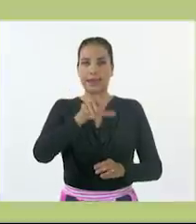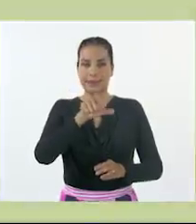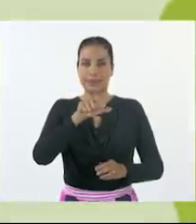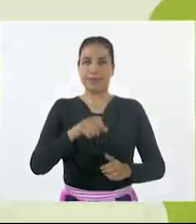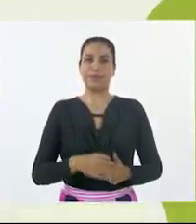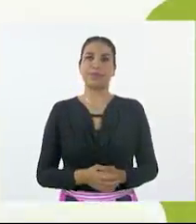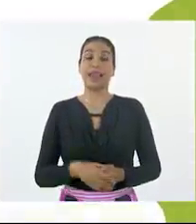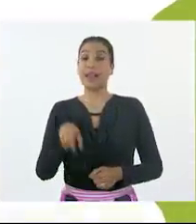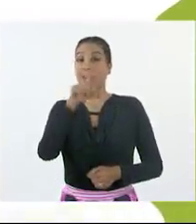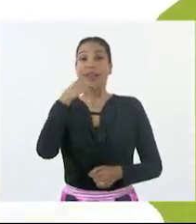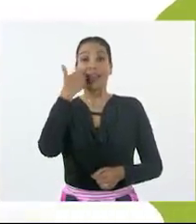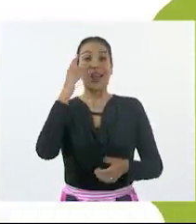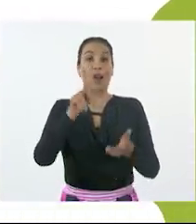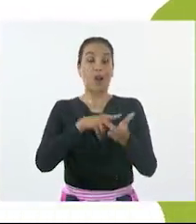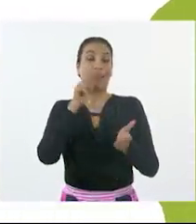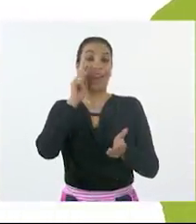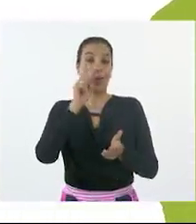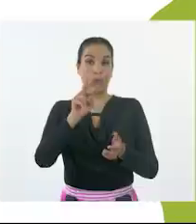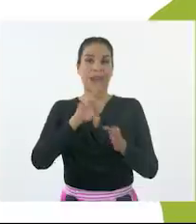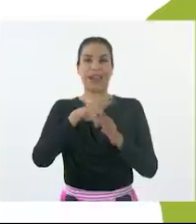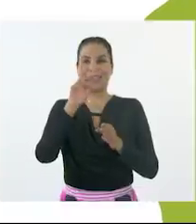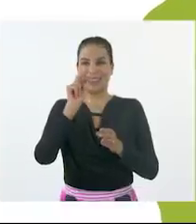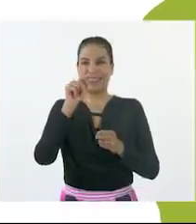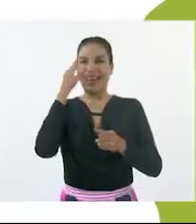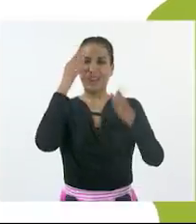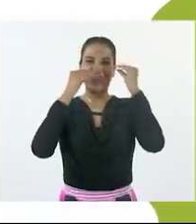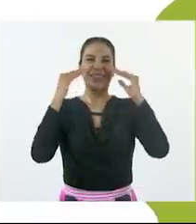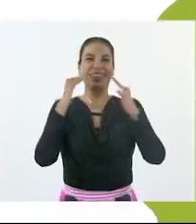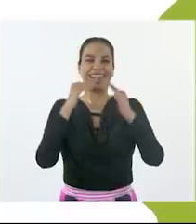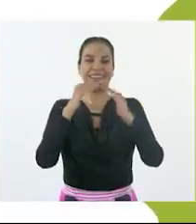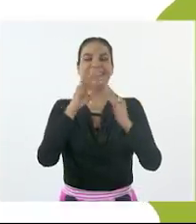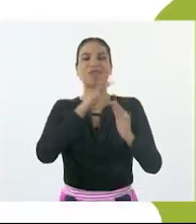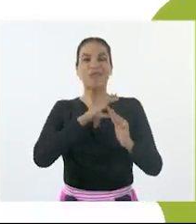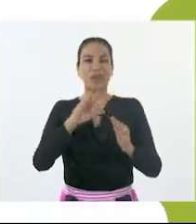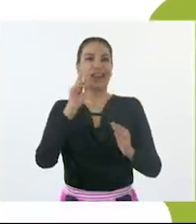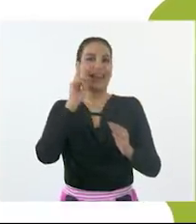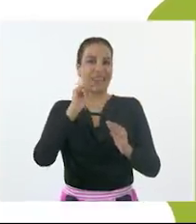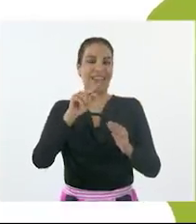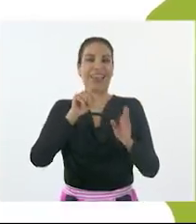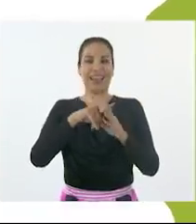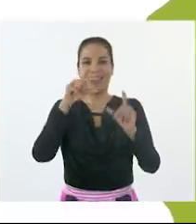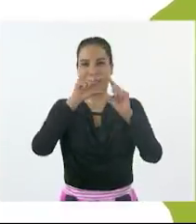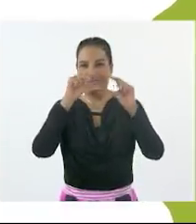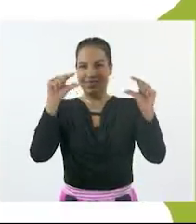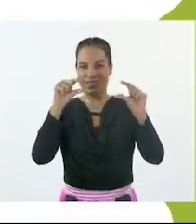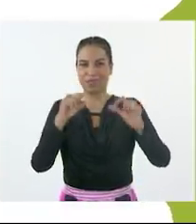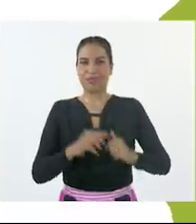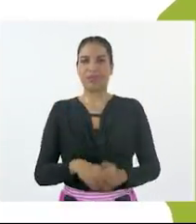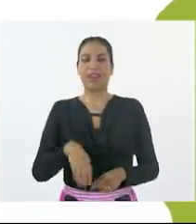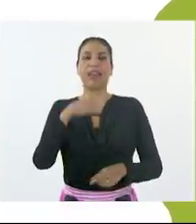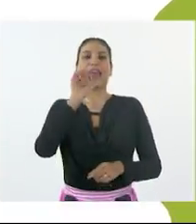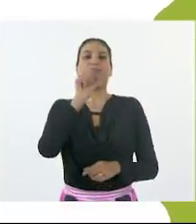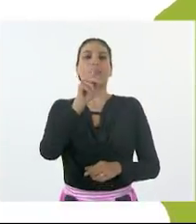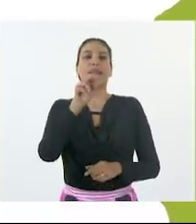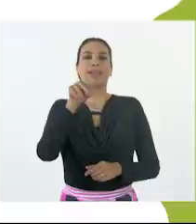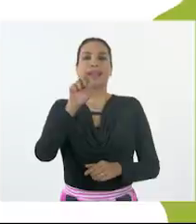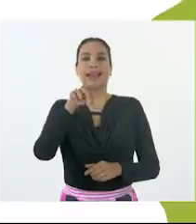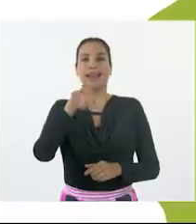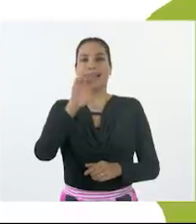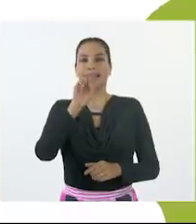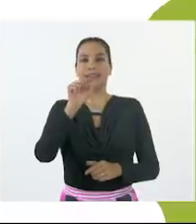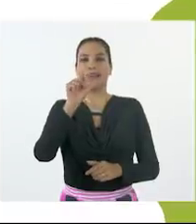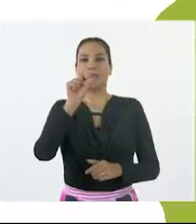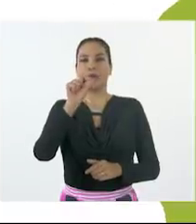conalitec.cep.gob.mx. Si quieres volver a ver los programas de Aprende en Casa, los puedes encontrar en la siguiente liga,